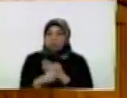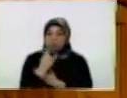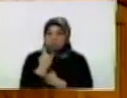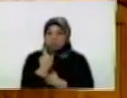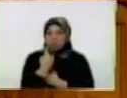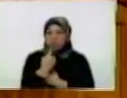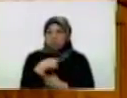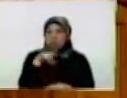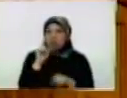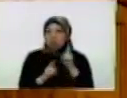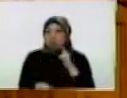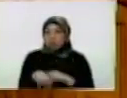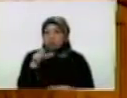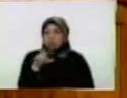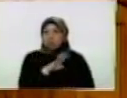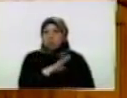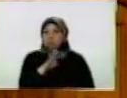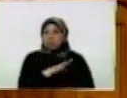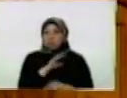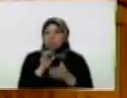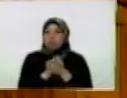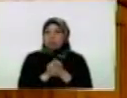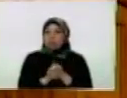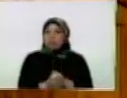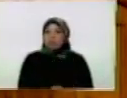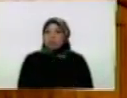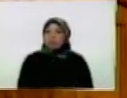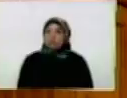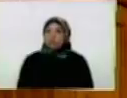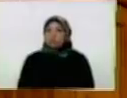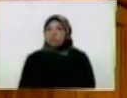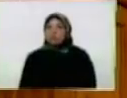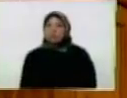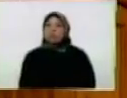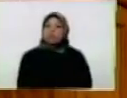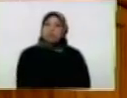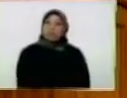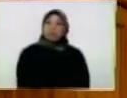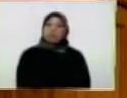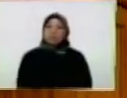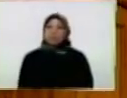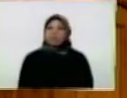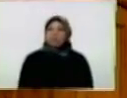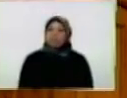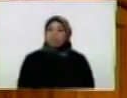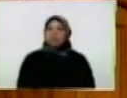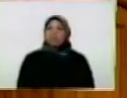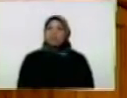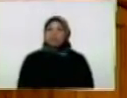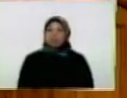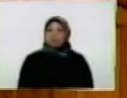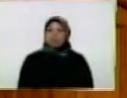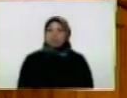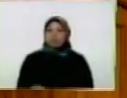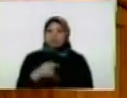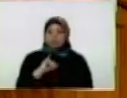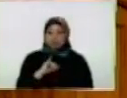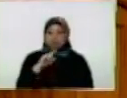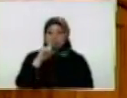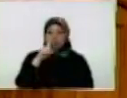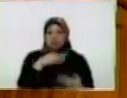señalan a veces a sus propios aliados, debe saber lo que orienta, cuál es la doctrina que orienta el